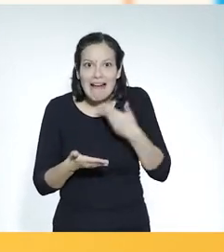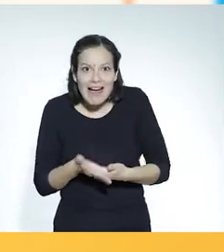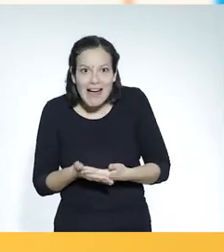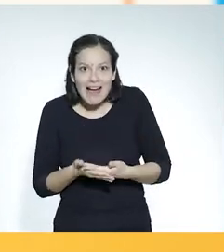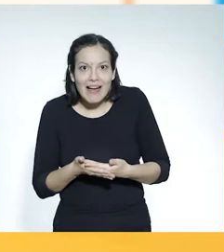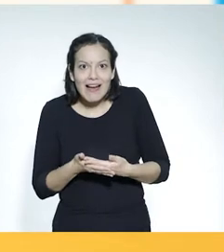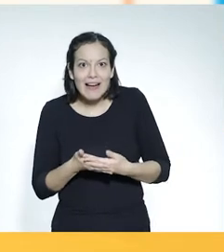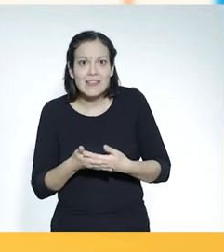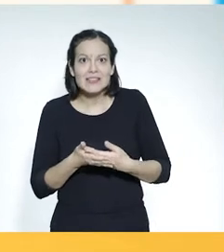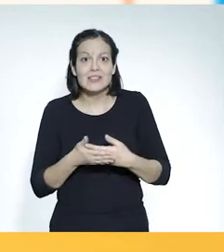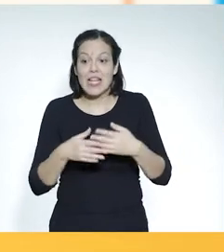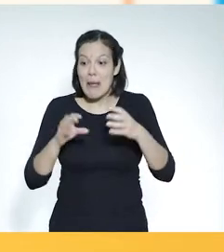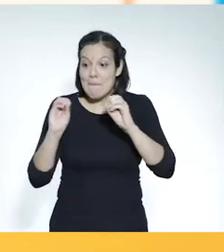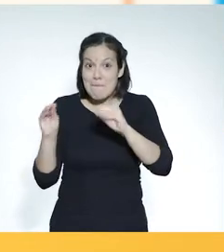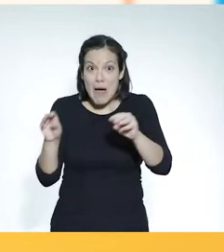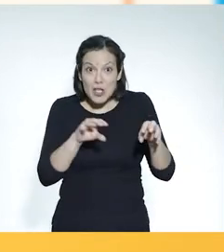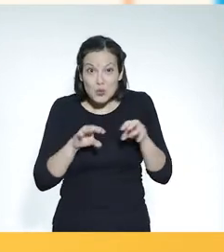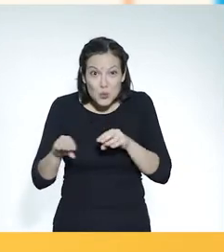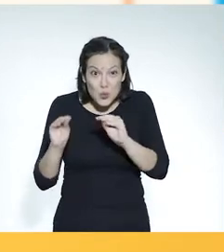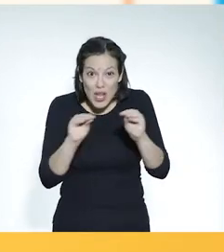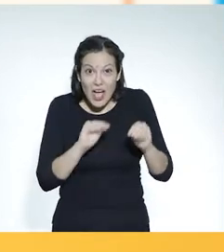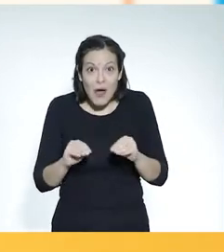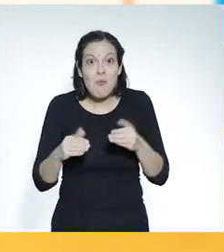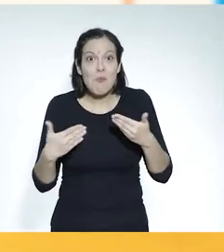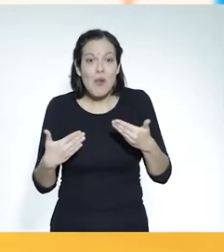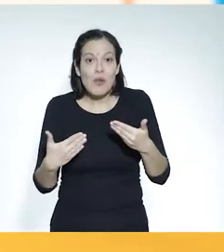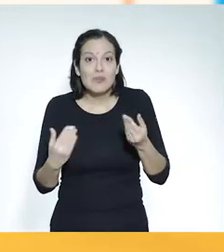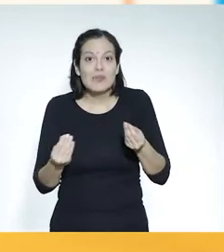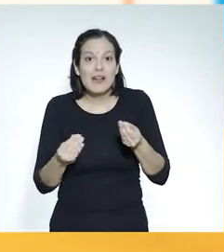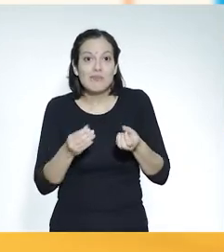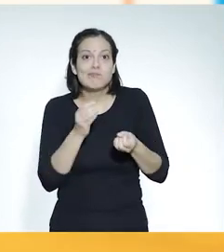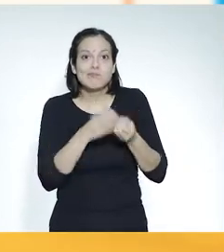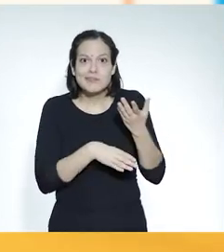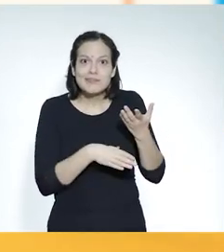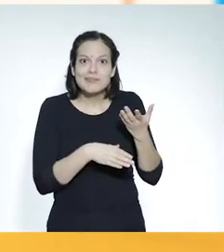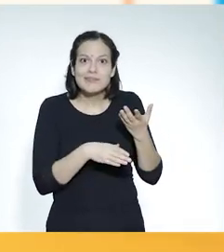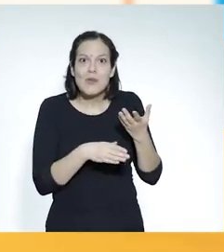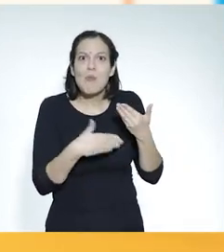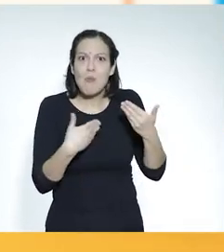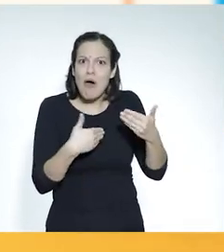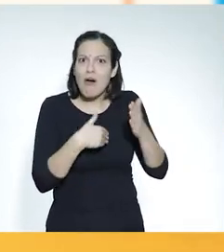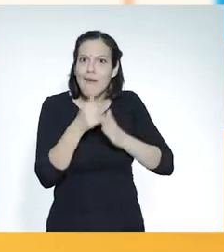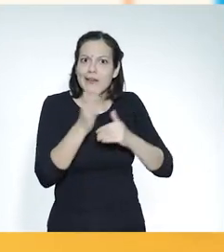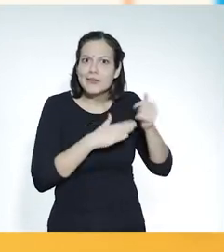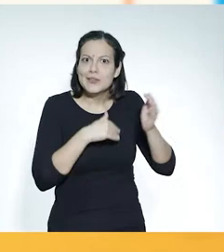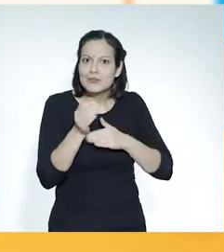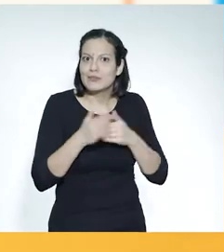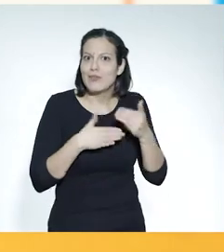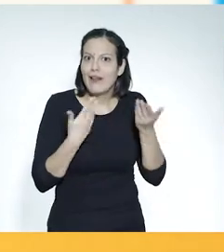que de todos los desechos podamos armar algo que sirva para construir?